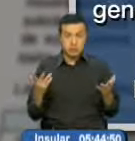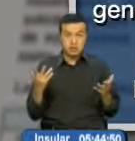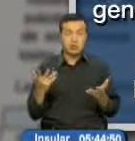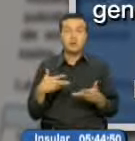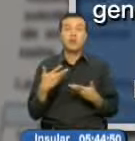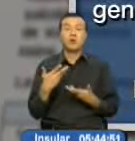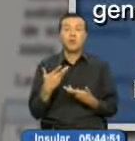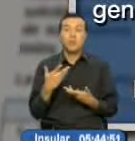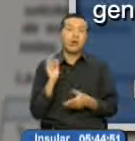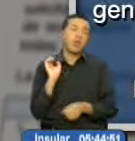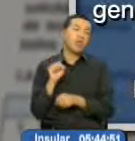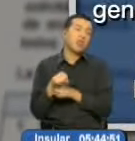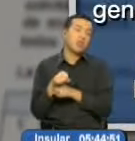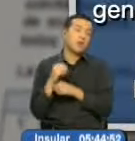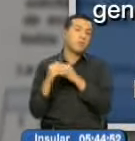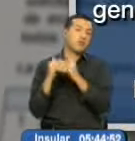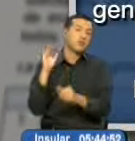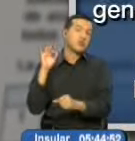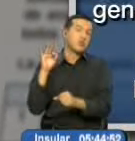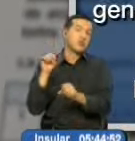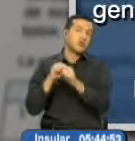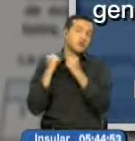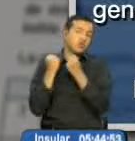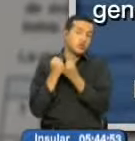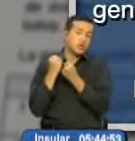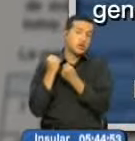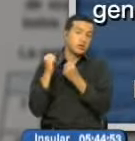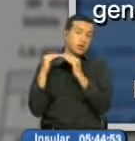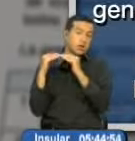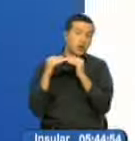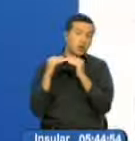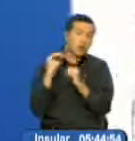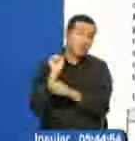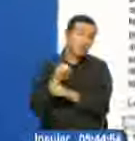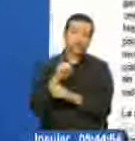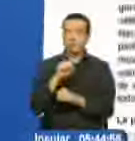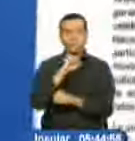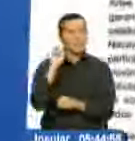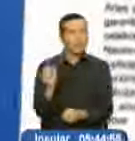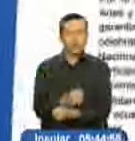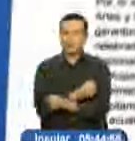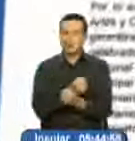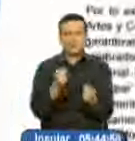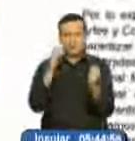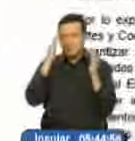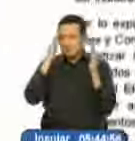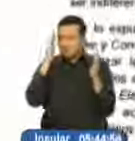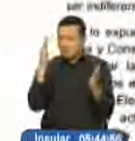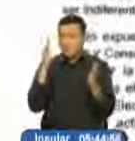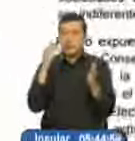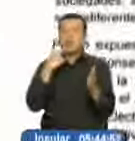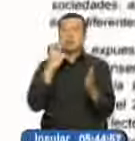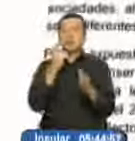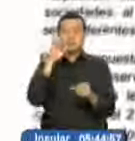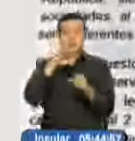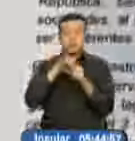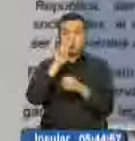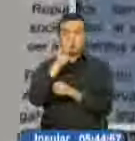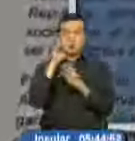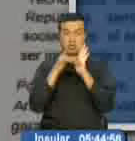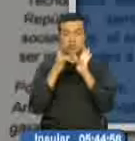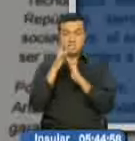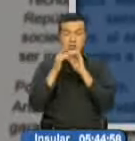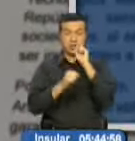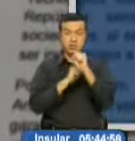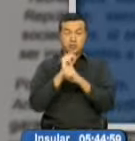ser indiferentes a los procesos sociales propios de la democracia. Argumentan en el contexto de los comicios realizados el 2 de abril